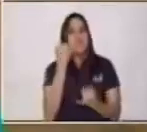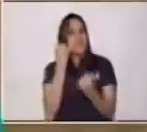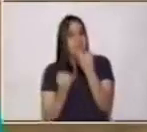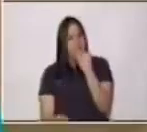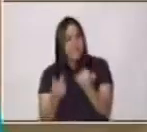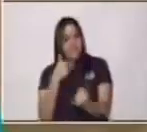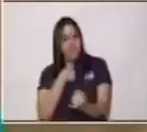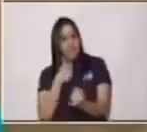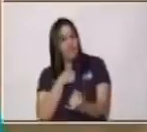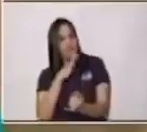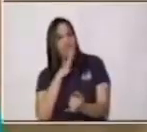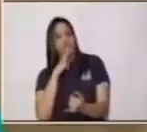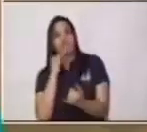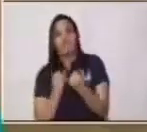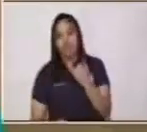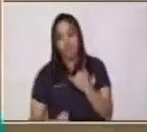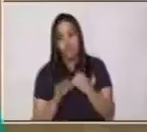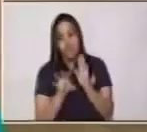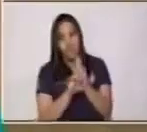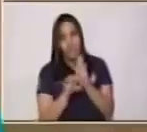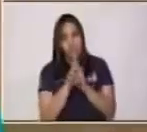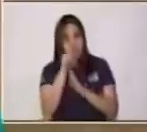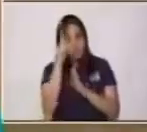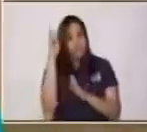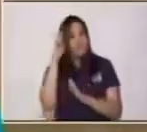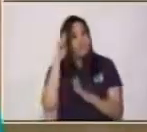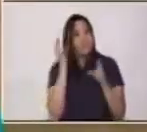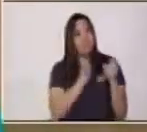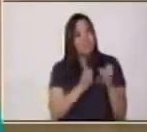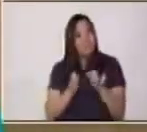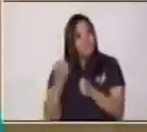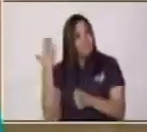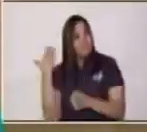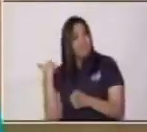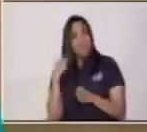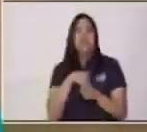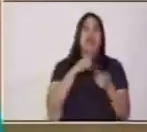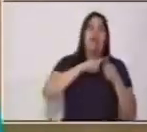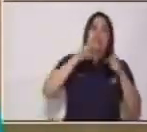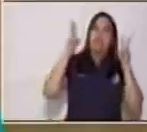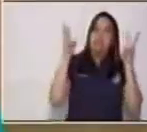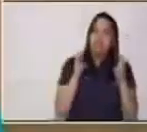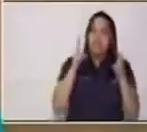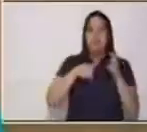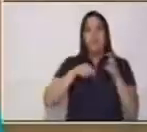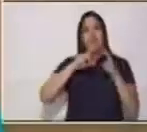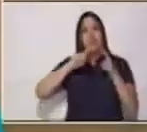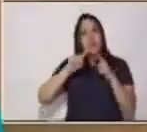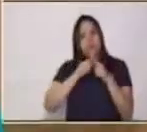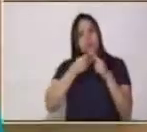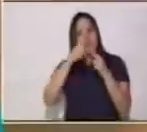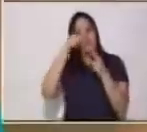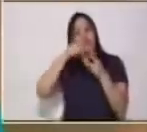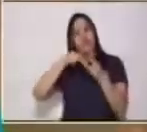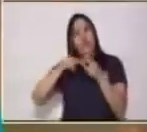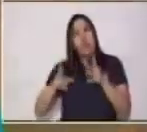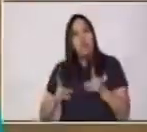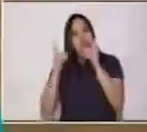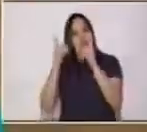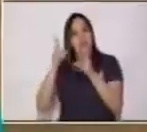conclusiones. ¿Te recuerdas de la estructura del texto informativo? Un título, una introducción, el desarrollo y la conclusión. Si te das